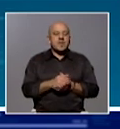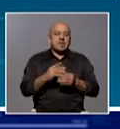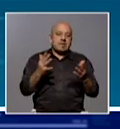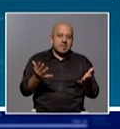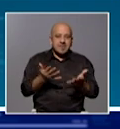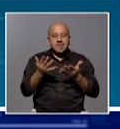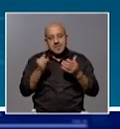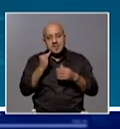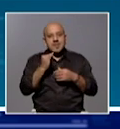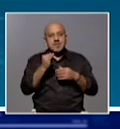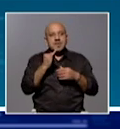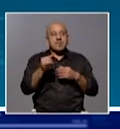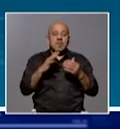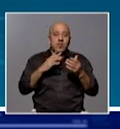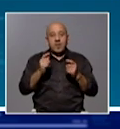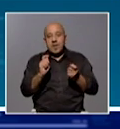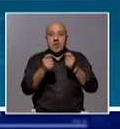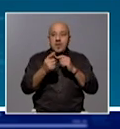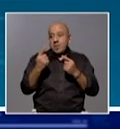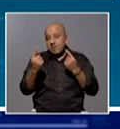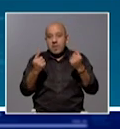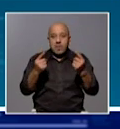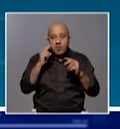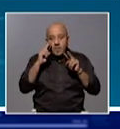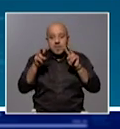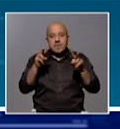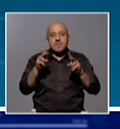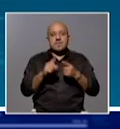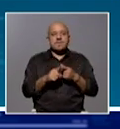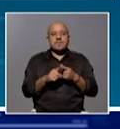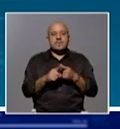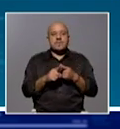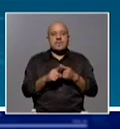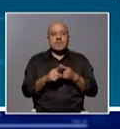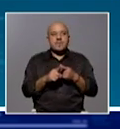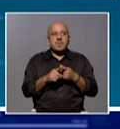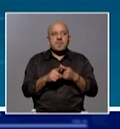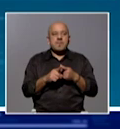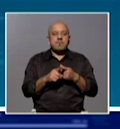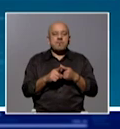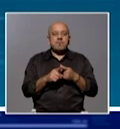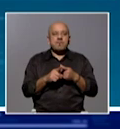difícil y bueno vamos alternando un poquito aquí un poquito allá las